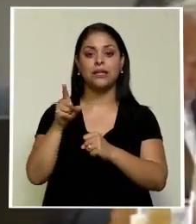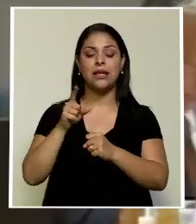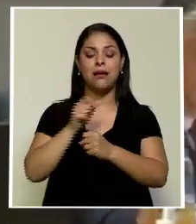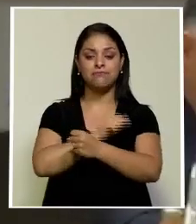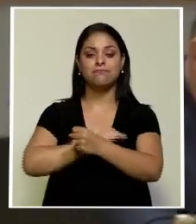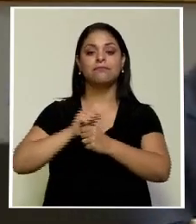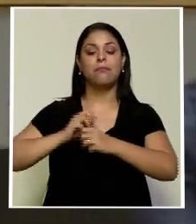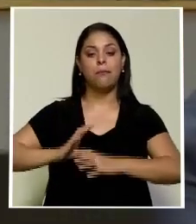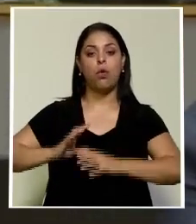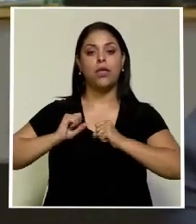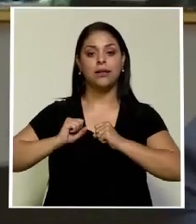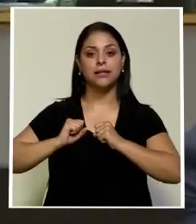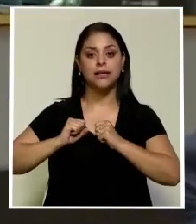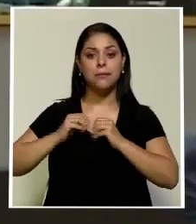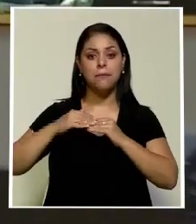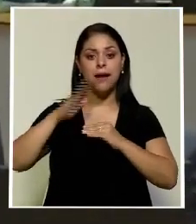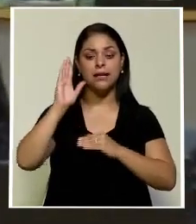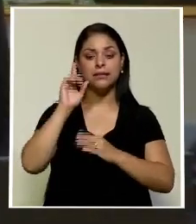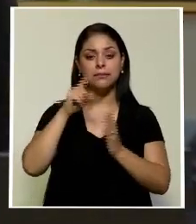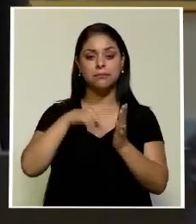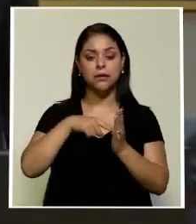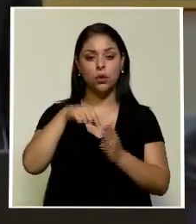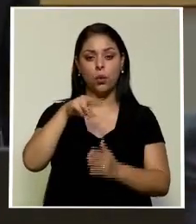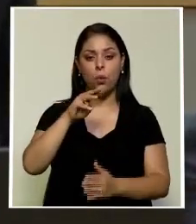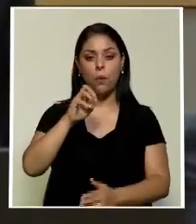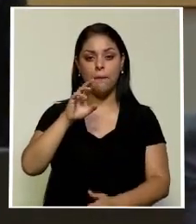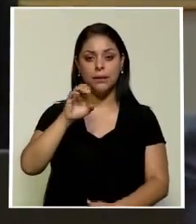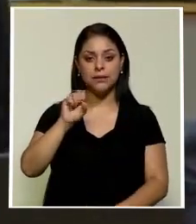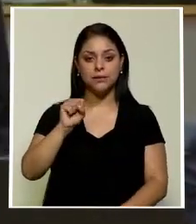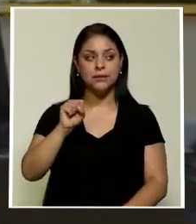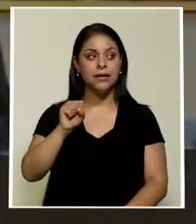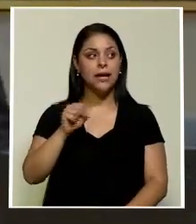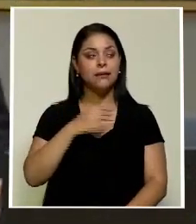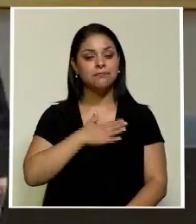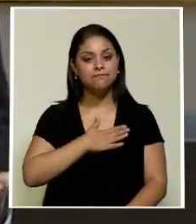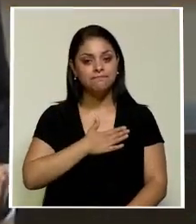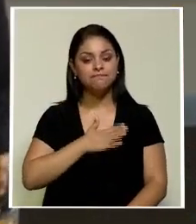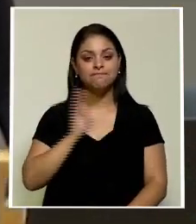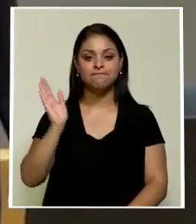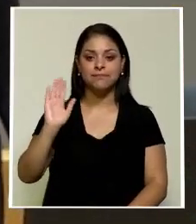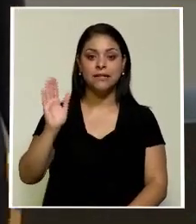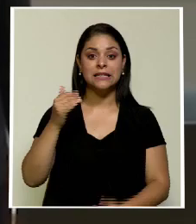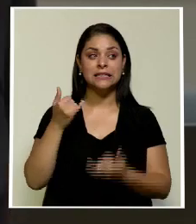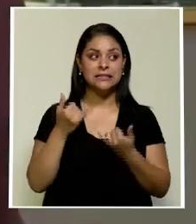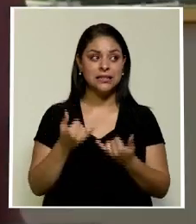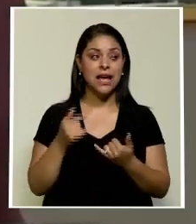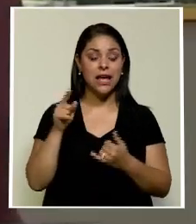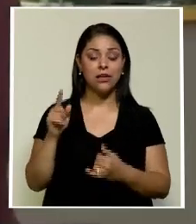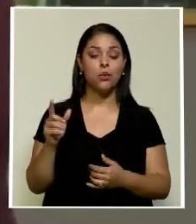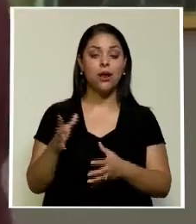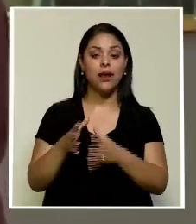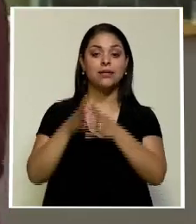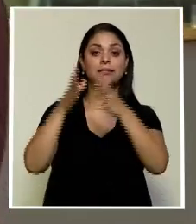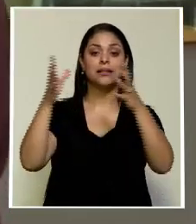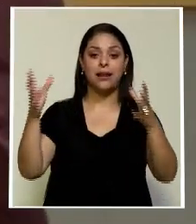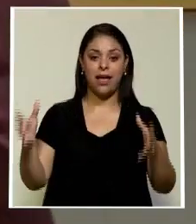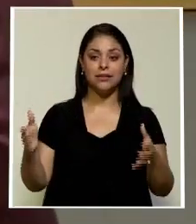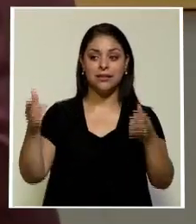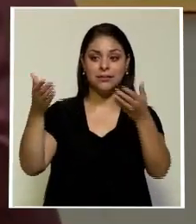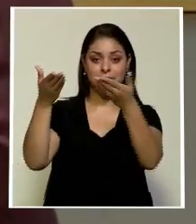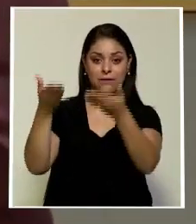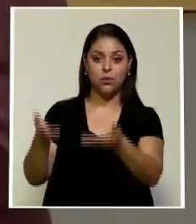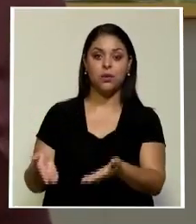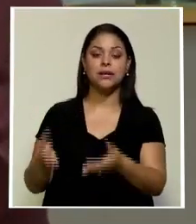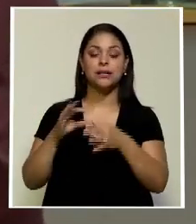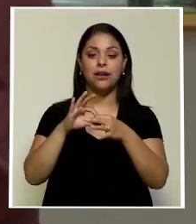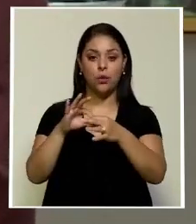de más de 100 cumbres europeas, el peso de Angela Merkel ha ido creciendo hasta convertirse en una de las grandes figuras de la historia de la